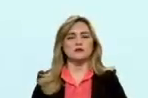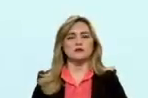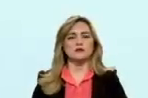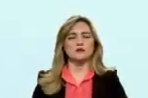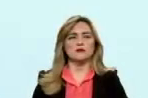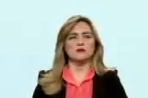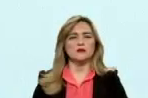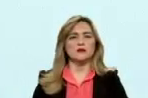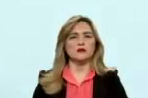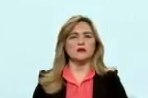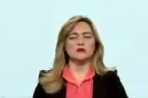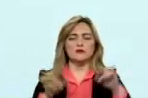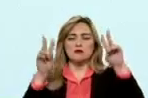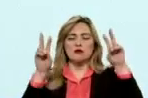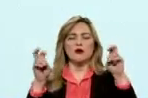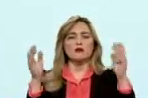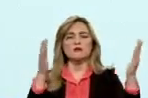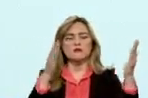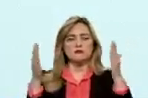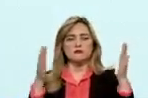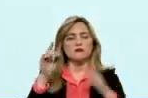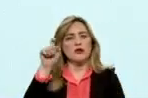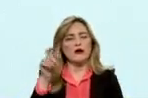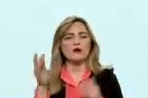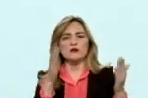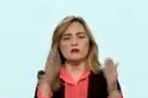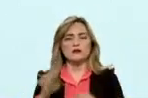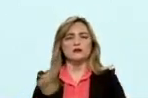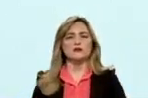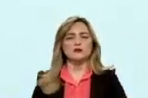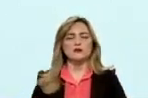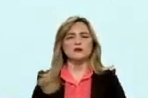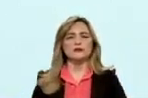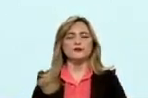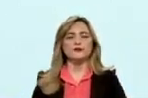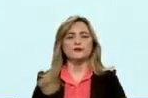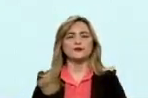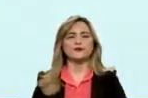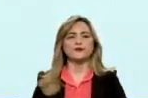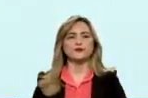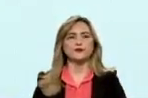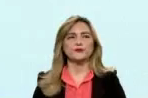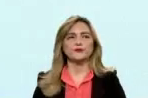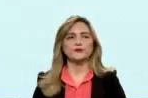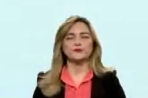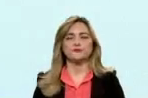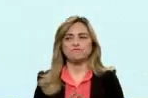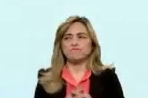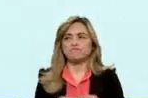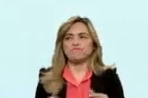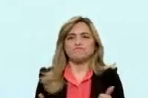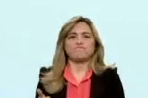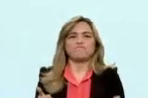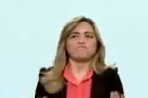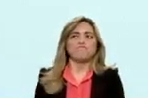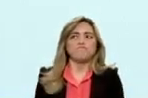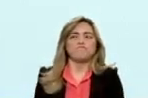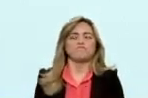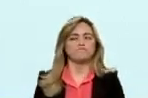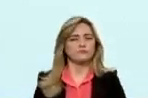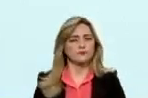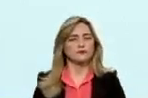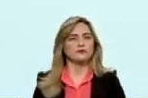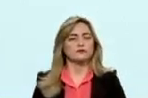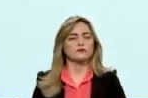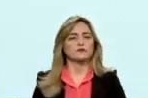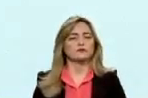una medida temporal, definitivamente. Más aún, cuando vuelvo y repito, no tenemos alternativas. ¿Cuáles son las alternativas?